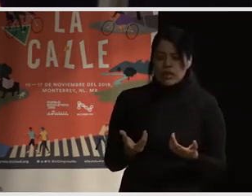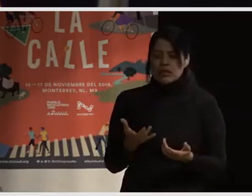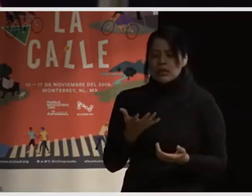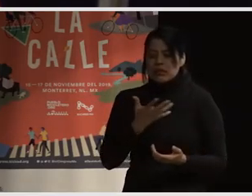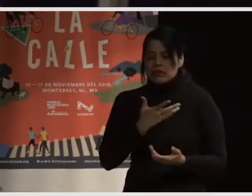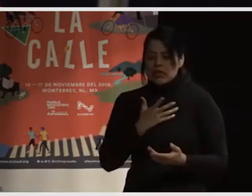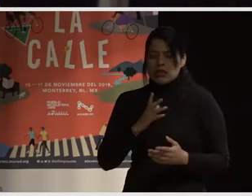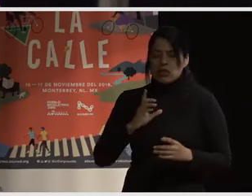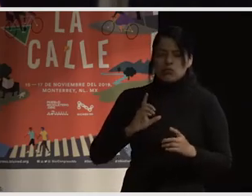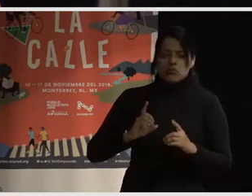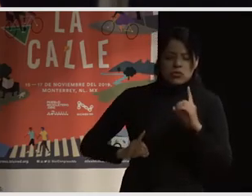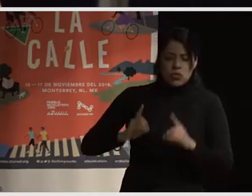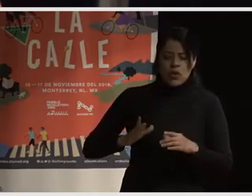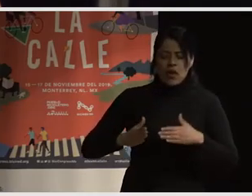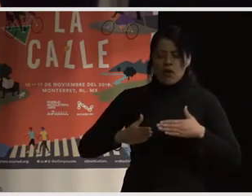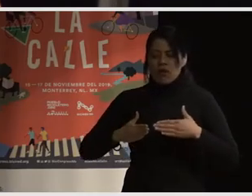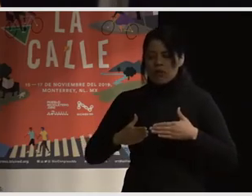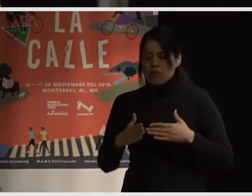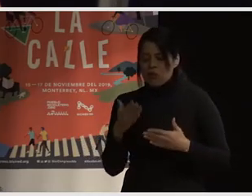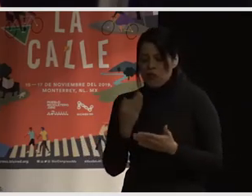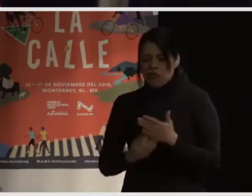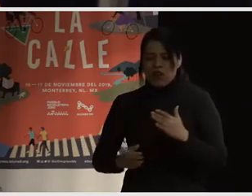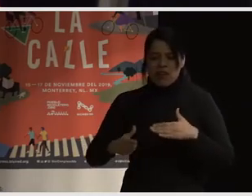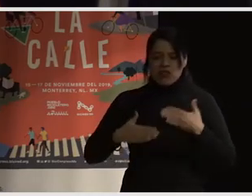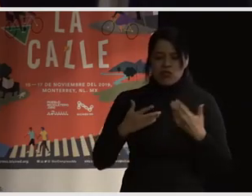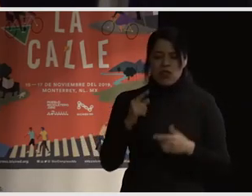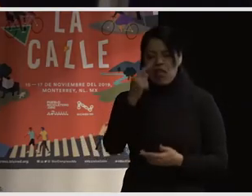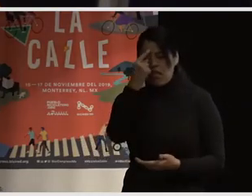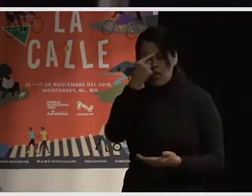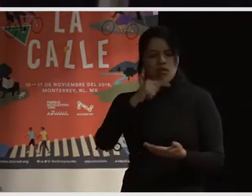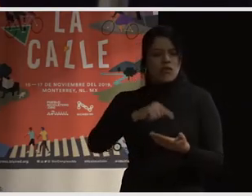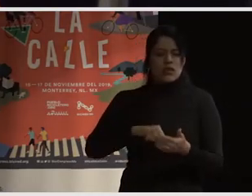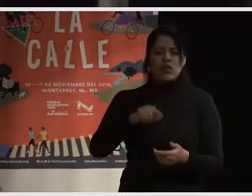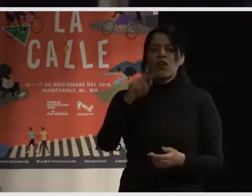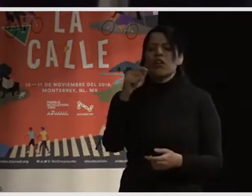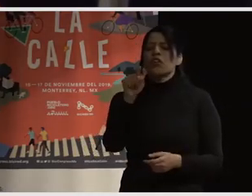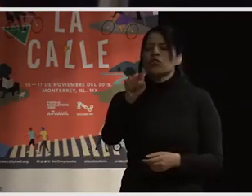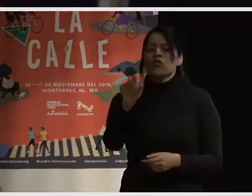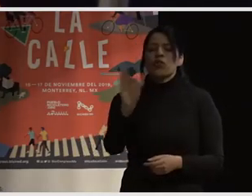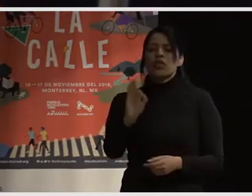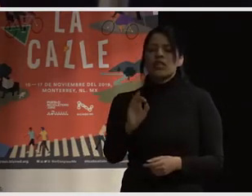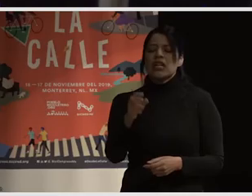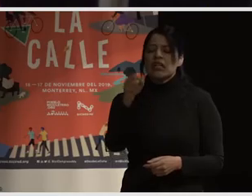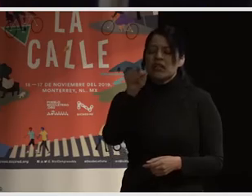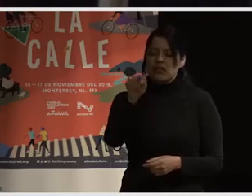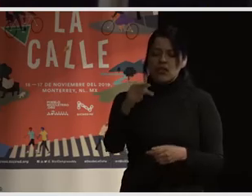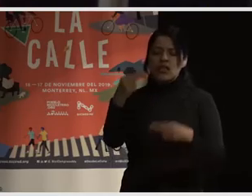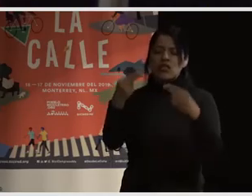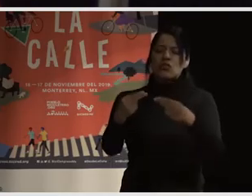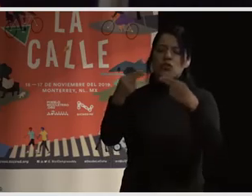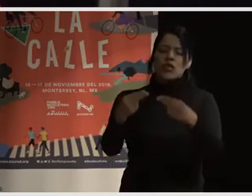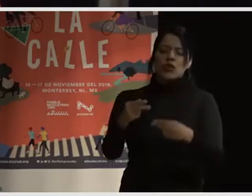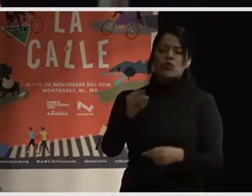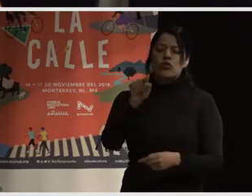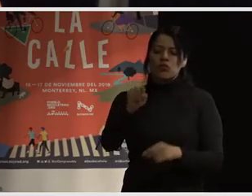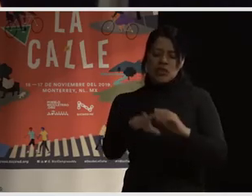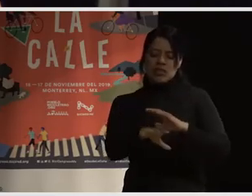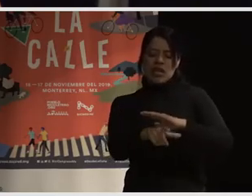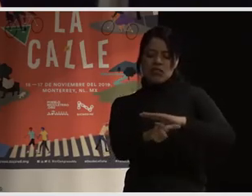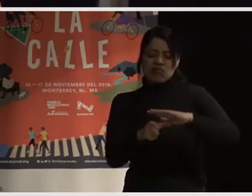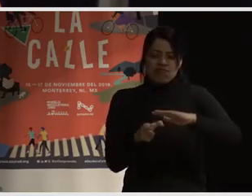no te creo todo lo que estás haciendo es porque de seguro ya tienes un negocio y seguro vas a hacer alguna corrupción y vas a hacer algo es muy